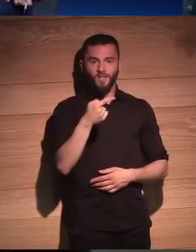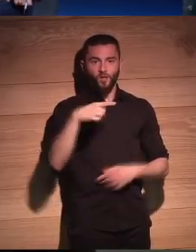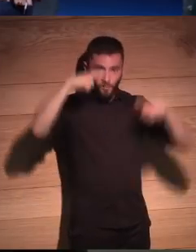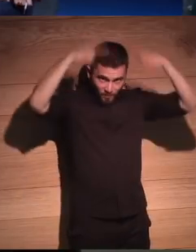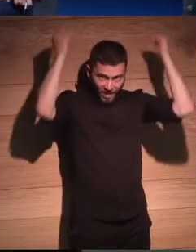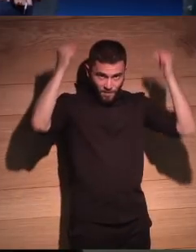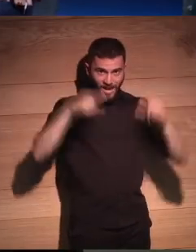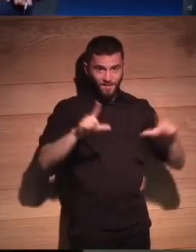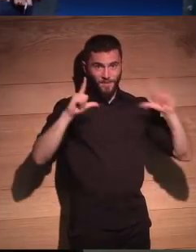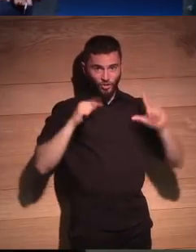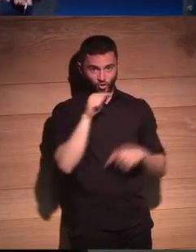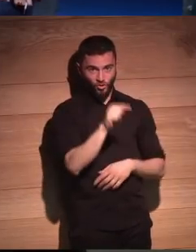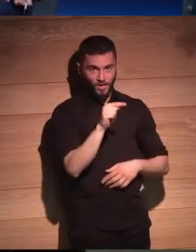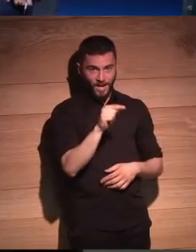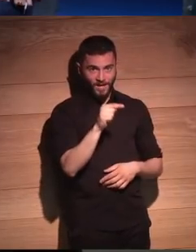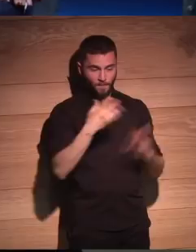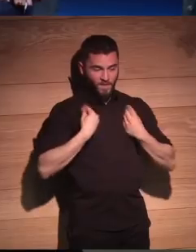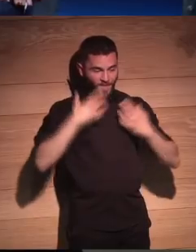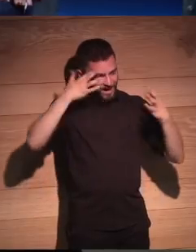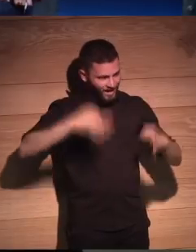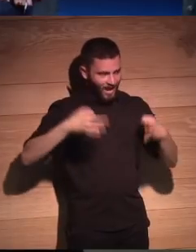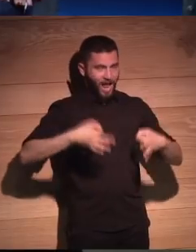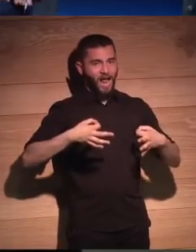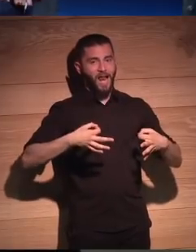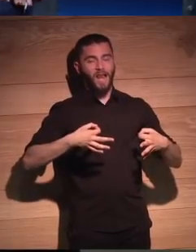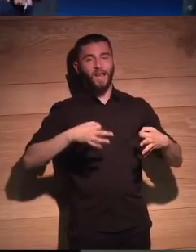era el personaje que tenía una vida real y que